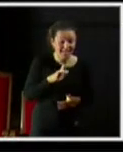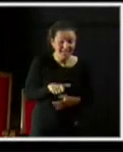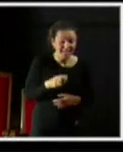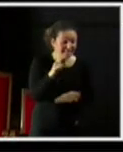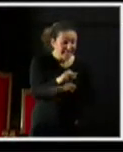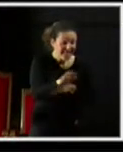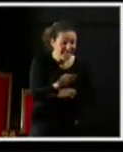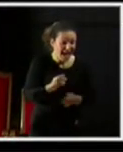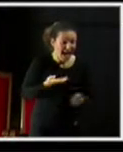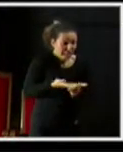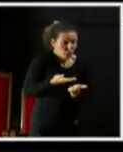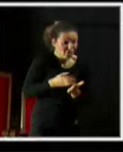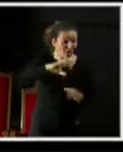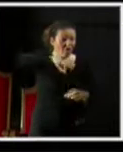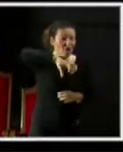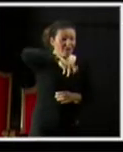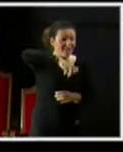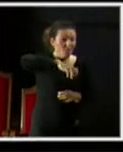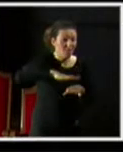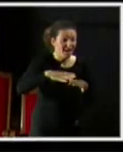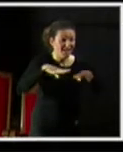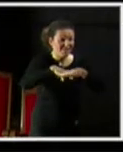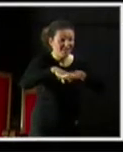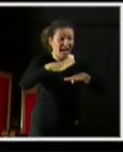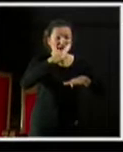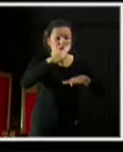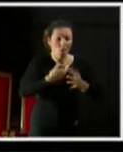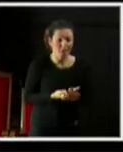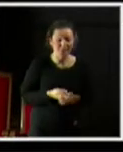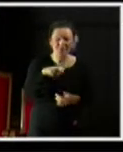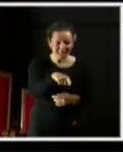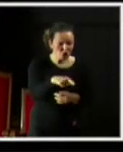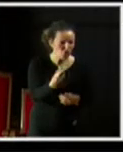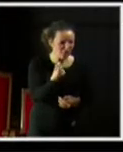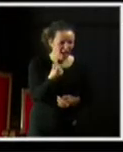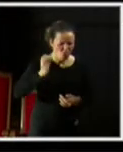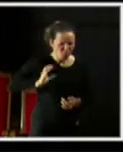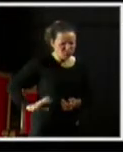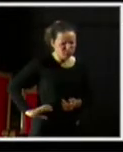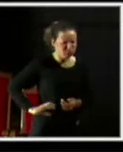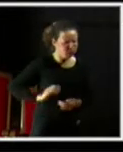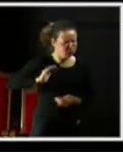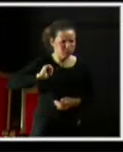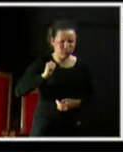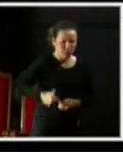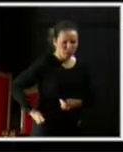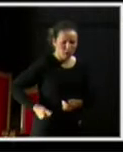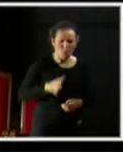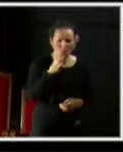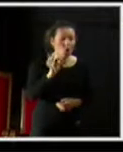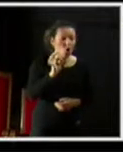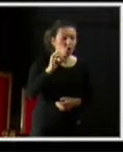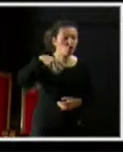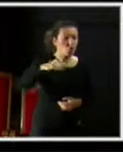demostración si buscáis la información sobre esto es muy interesante y esto sí que es ganar dinero por ósmosis y terminó con este